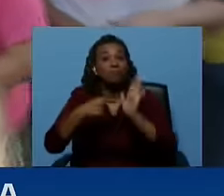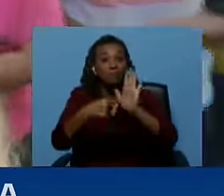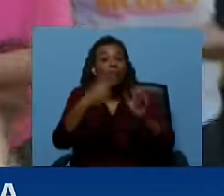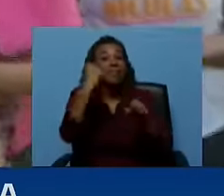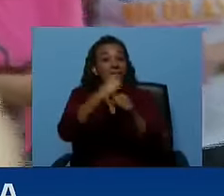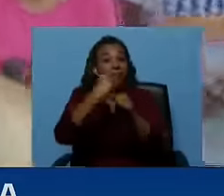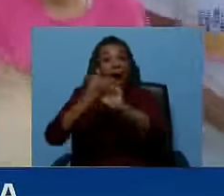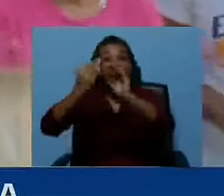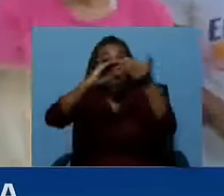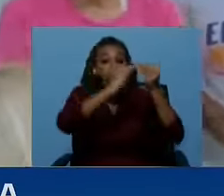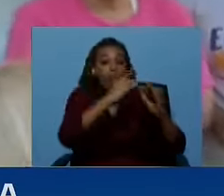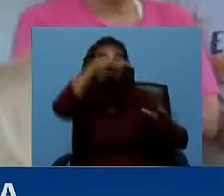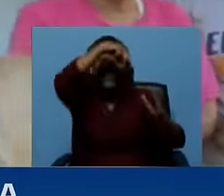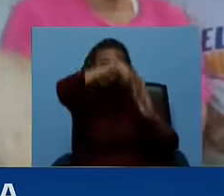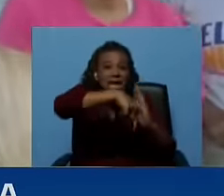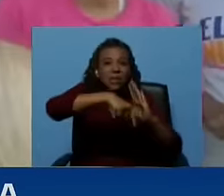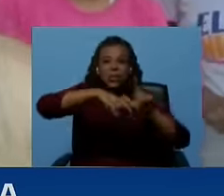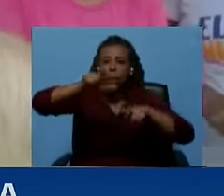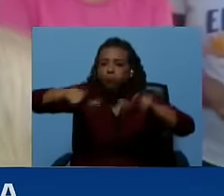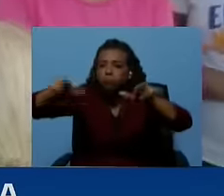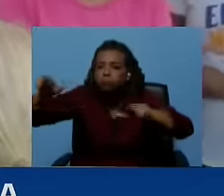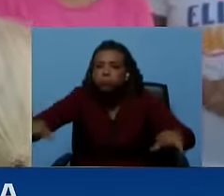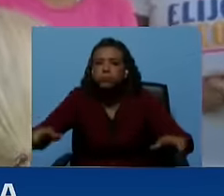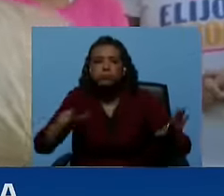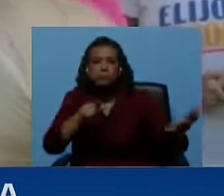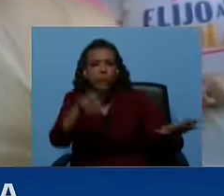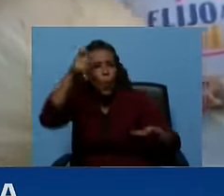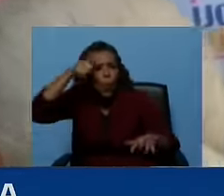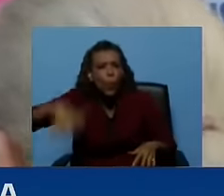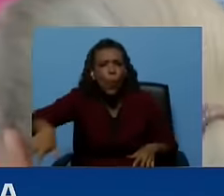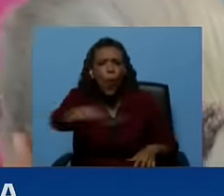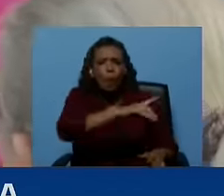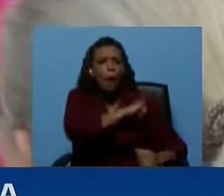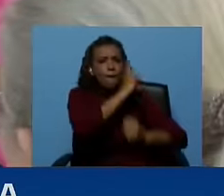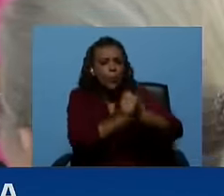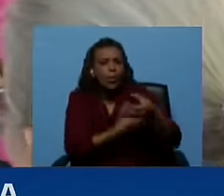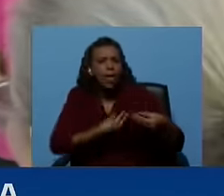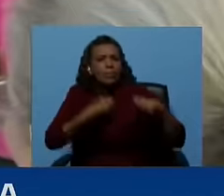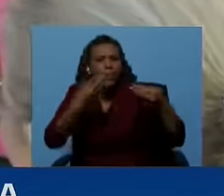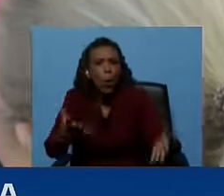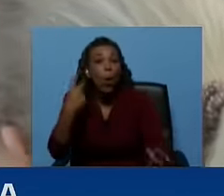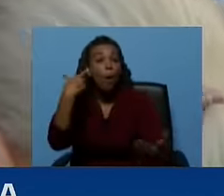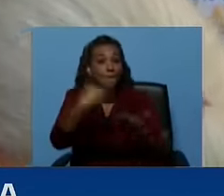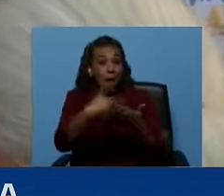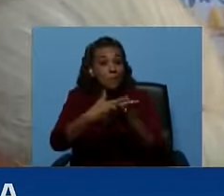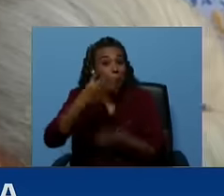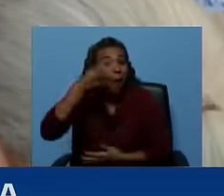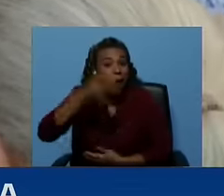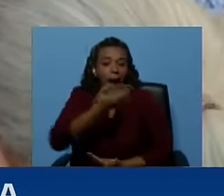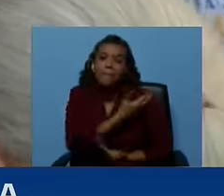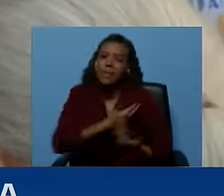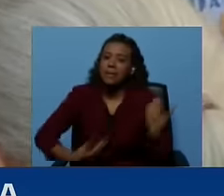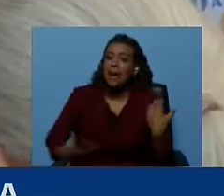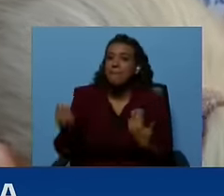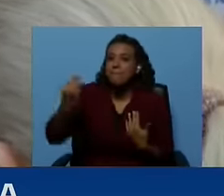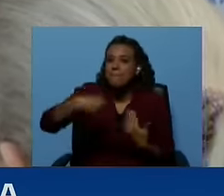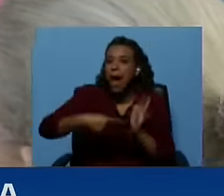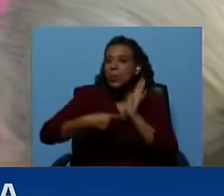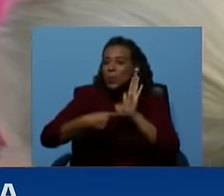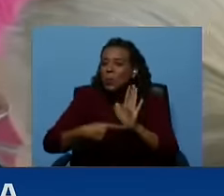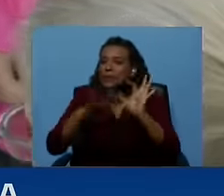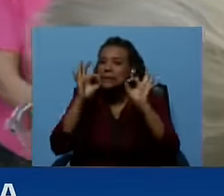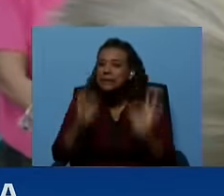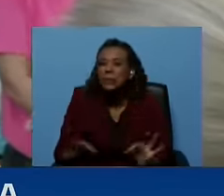trabajo de la Organización de eso de darle poder al pueblo lo vemos allí el presidente además hacíamos